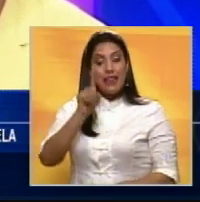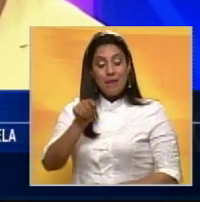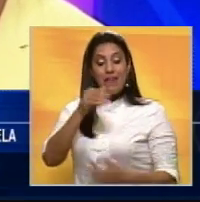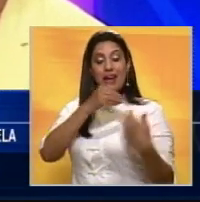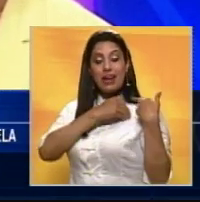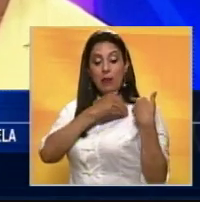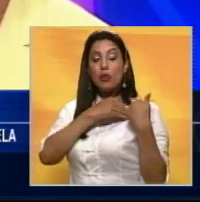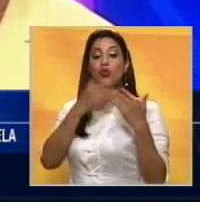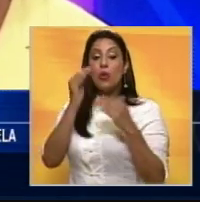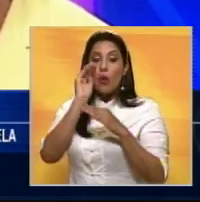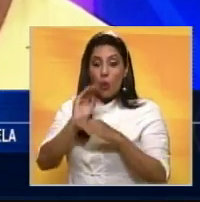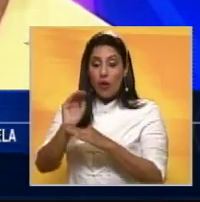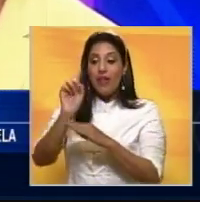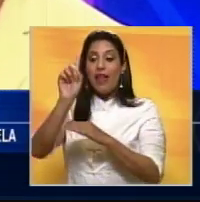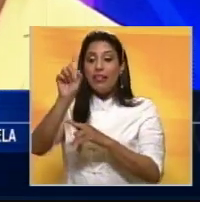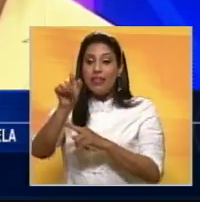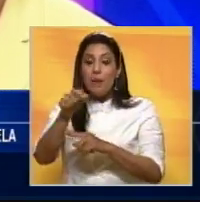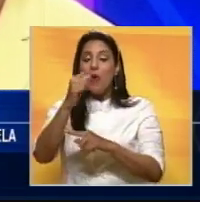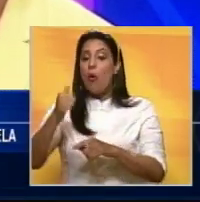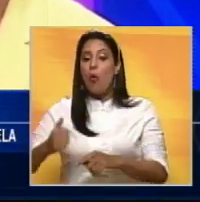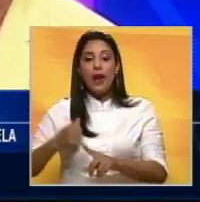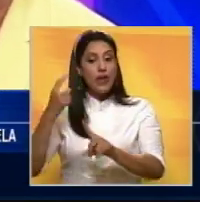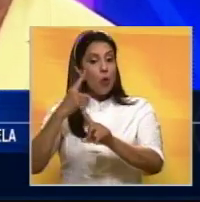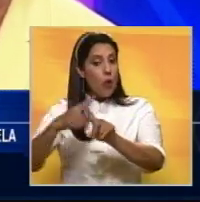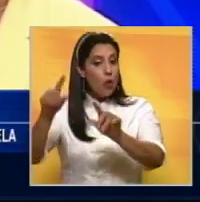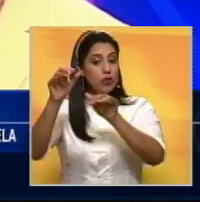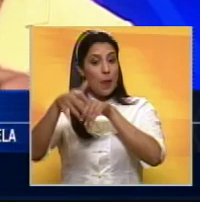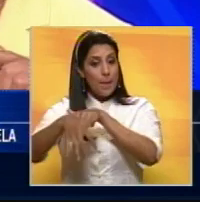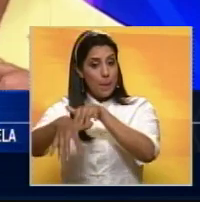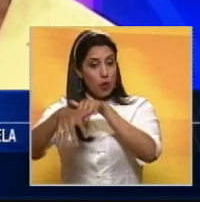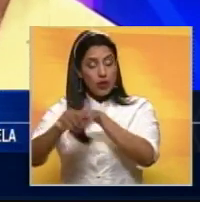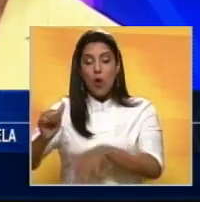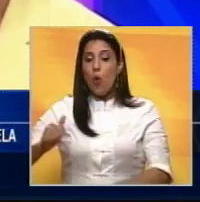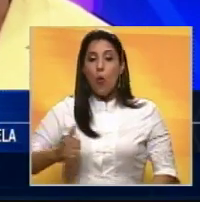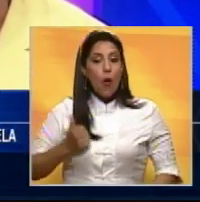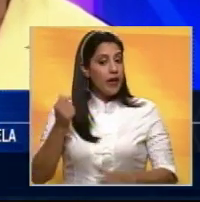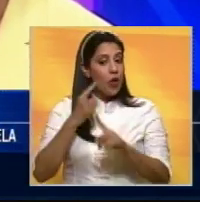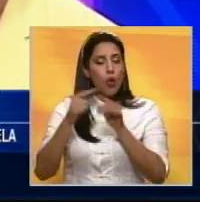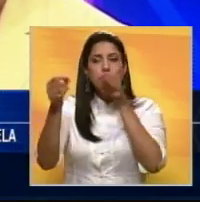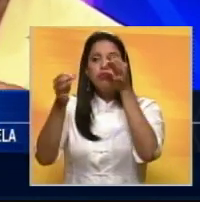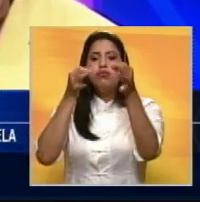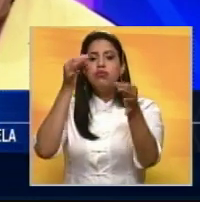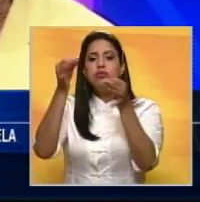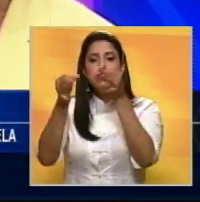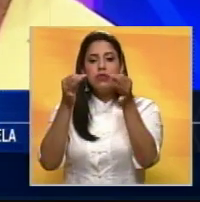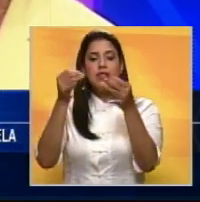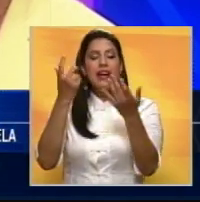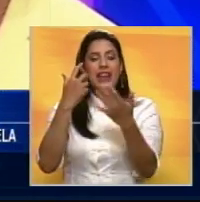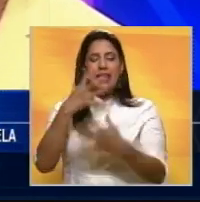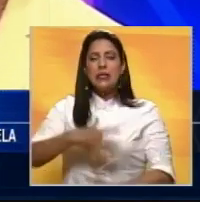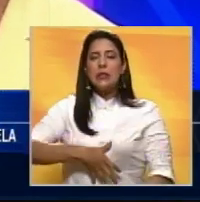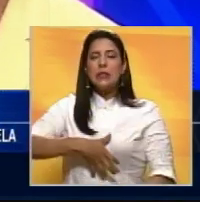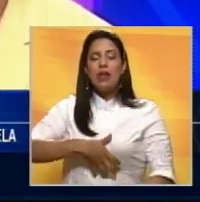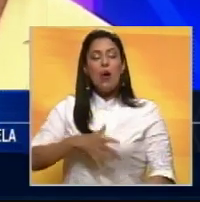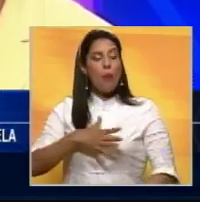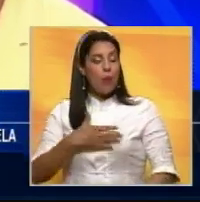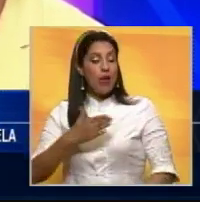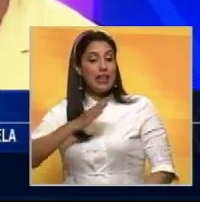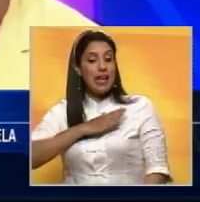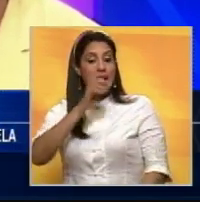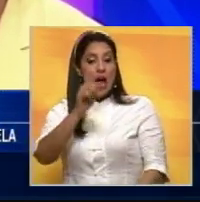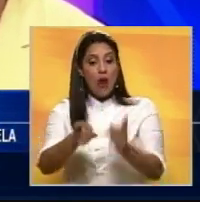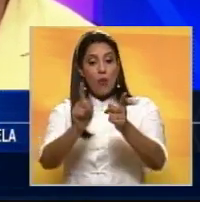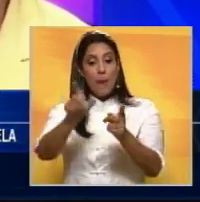ser responsable y custodiar también cualquier otra manifestación, cualquier otra expresión de malestar que puedan tener